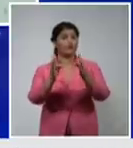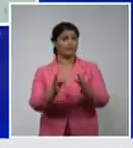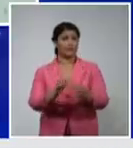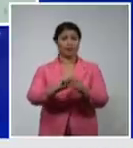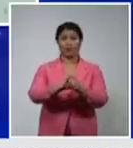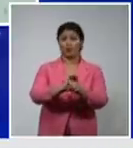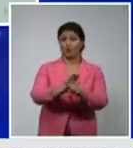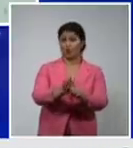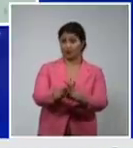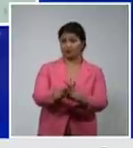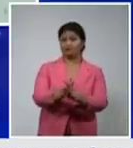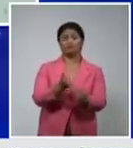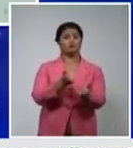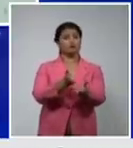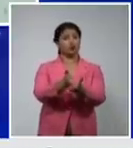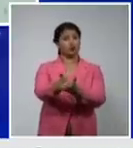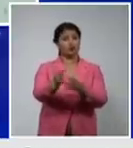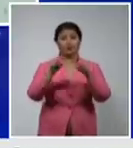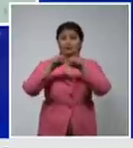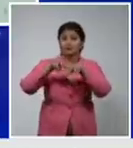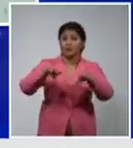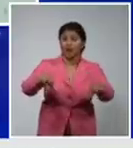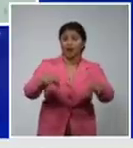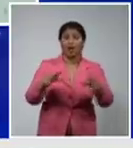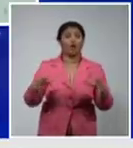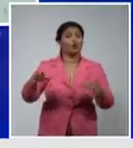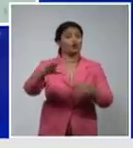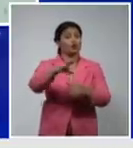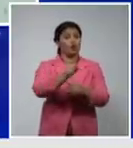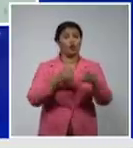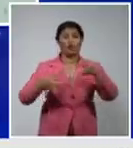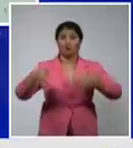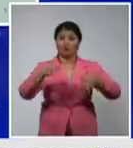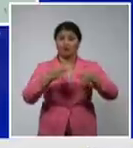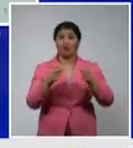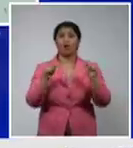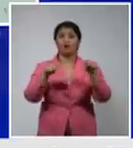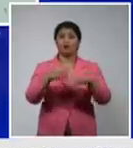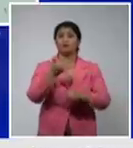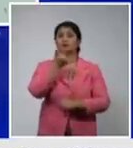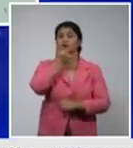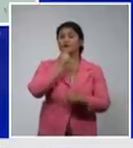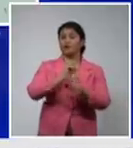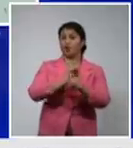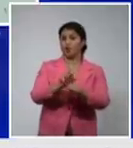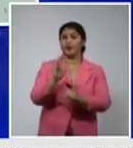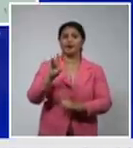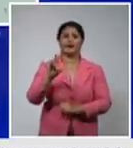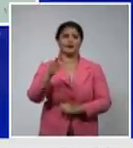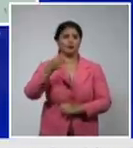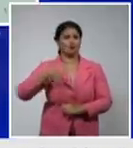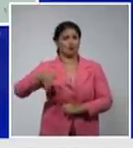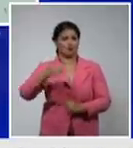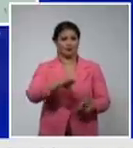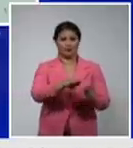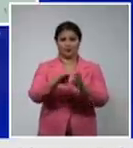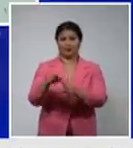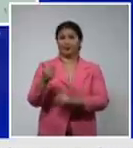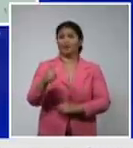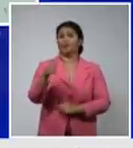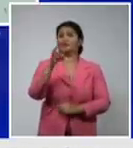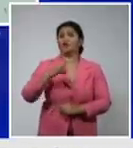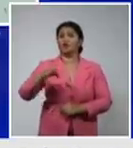sí mantiene la dispersión en sus 15 municipios. 10 de octubre ayer con el mayor número de